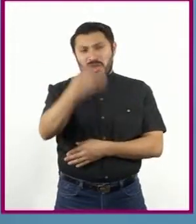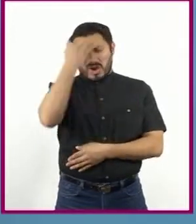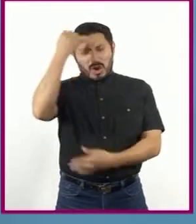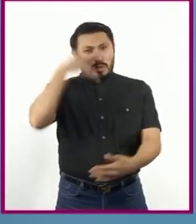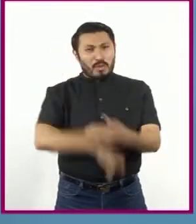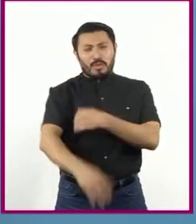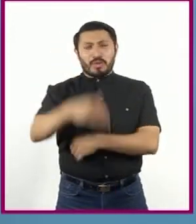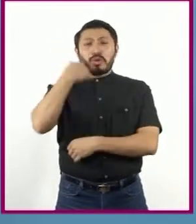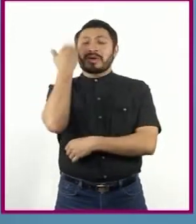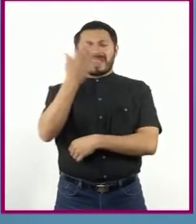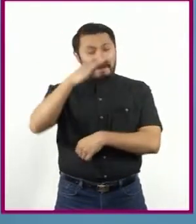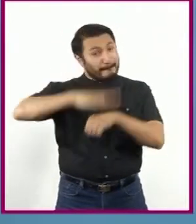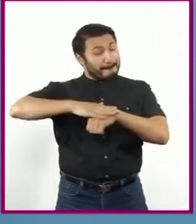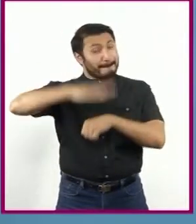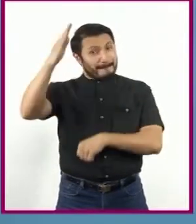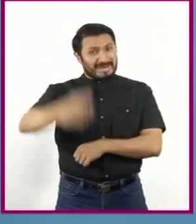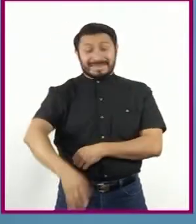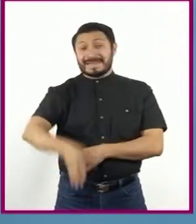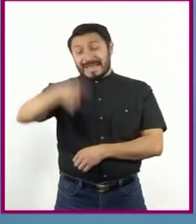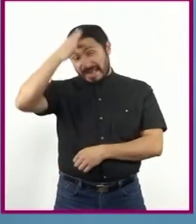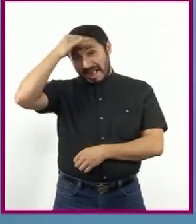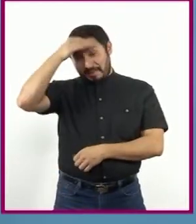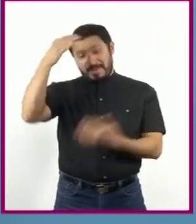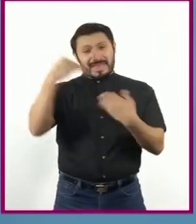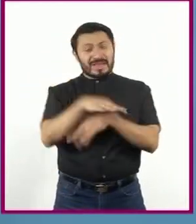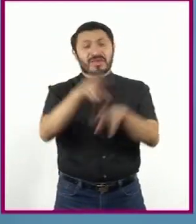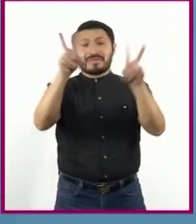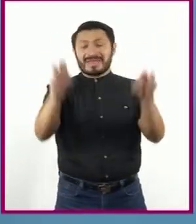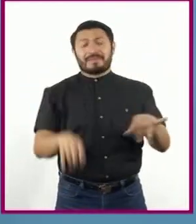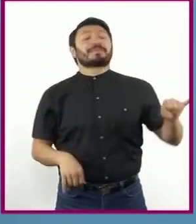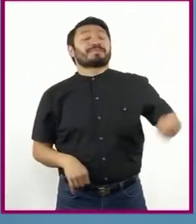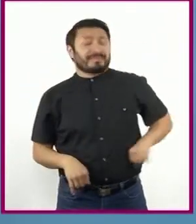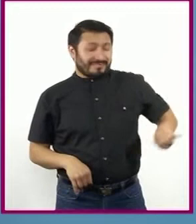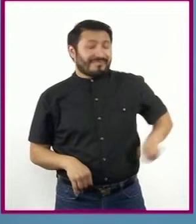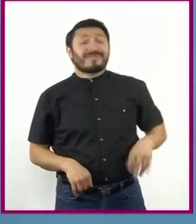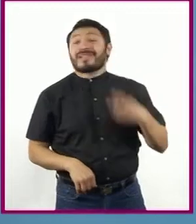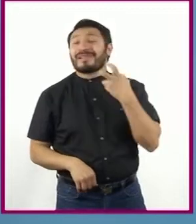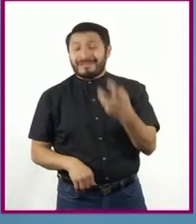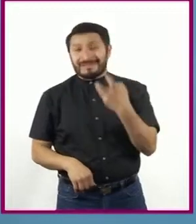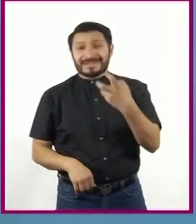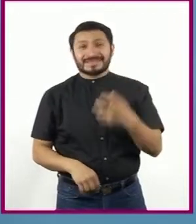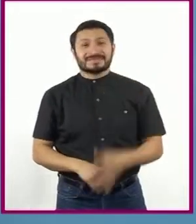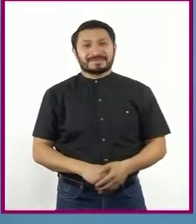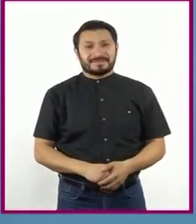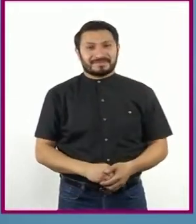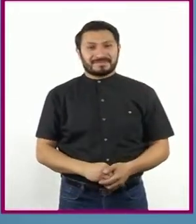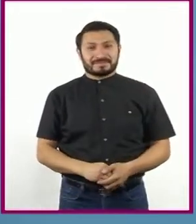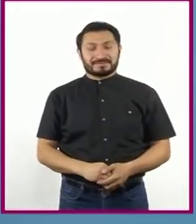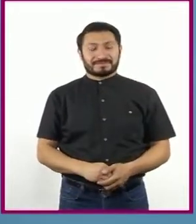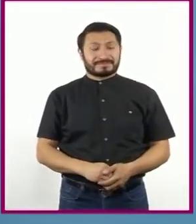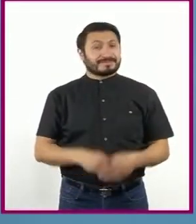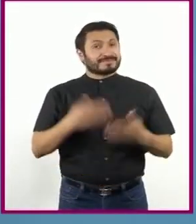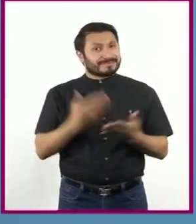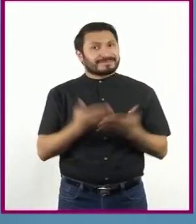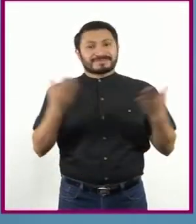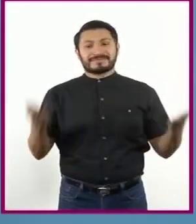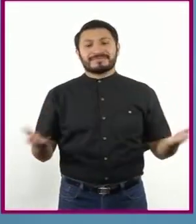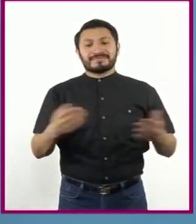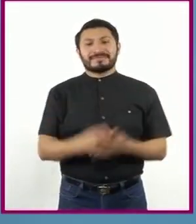y ampliar más sus conocimientos acerca de este interesantísimo tema. Sin más